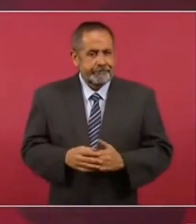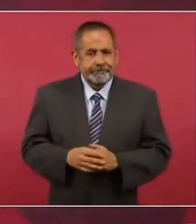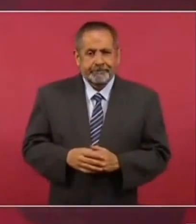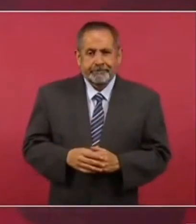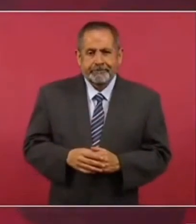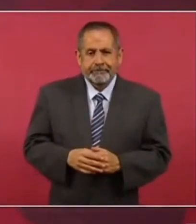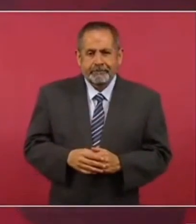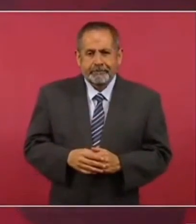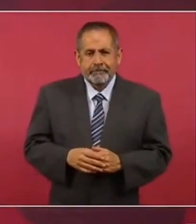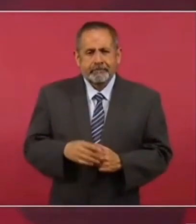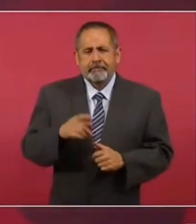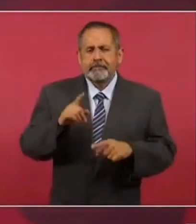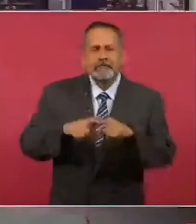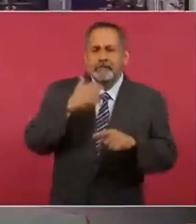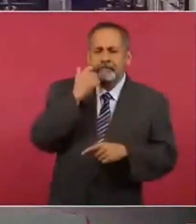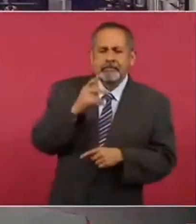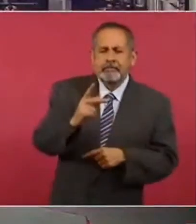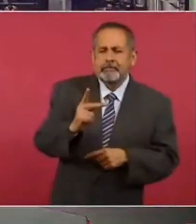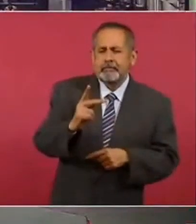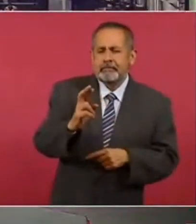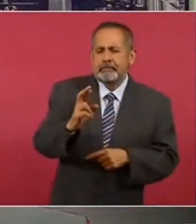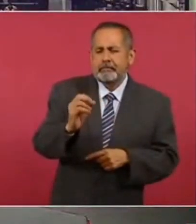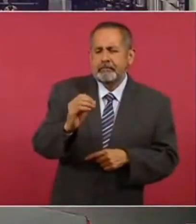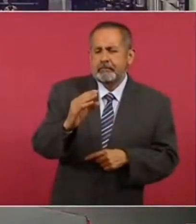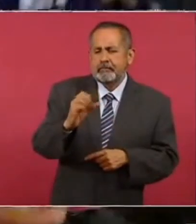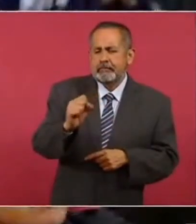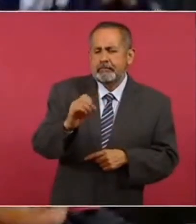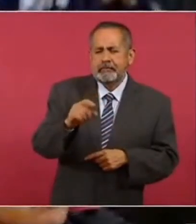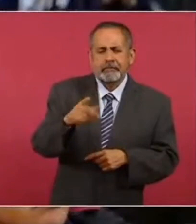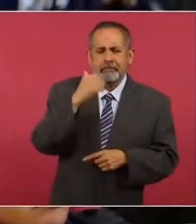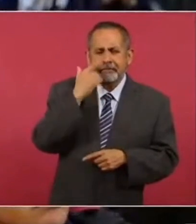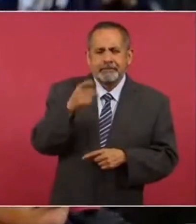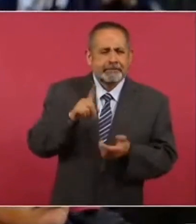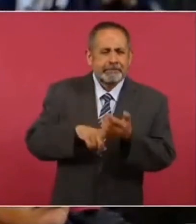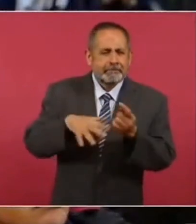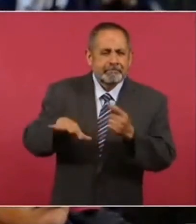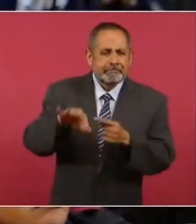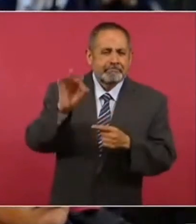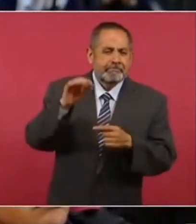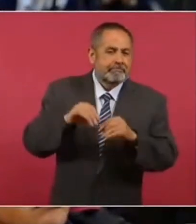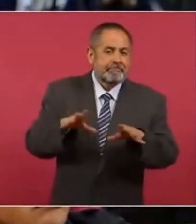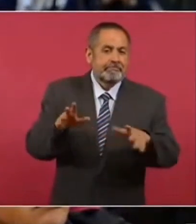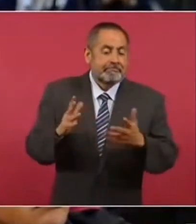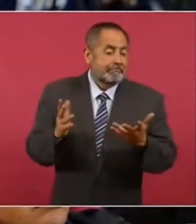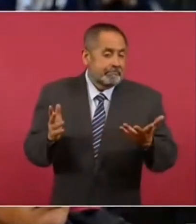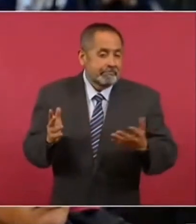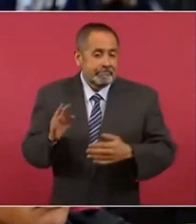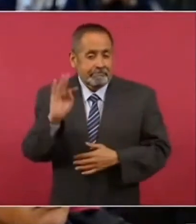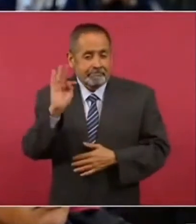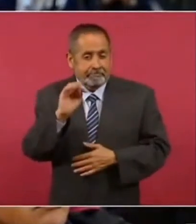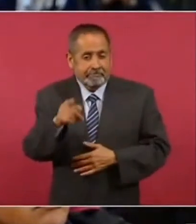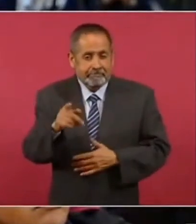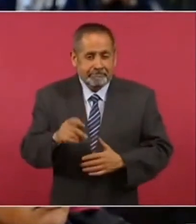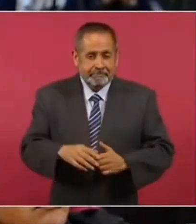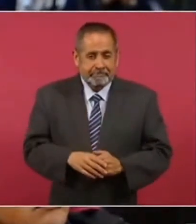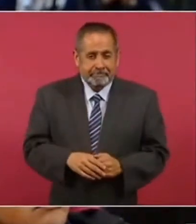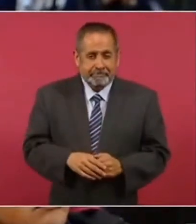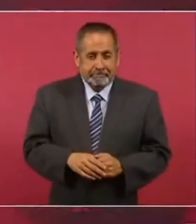Qué quiere el proceso qué es lo que busca que este